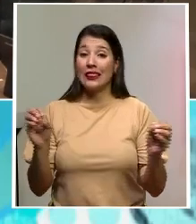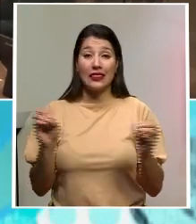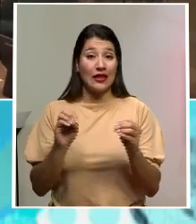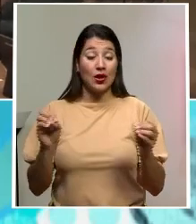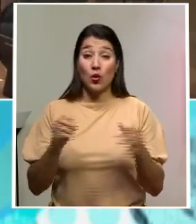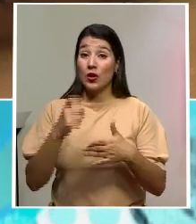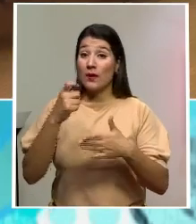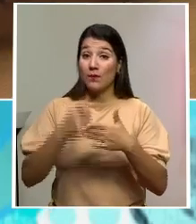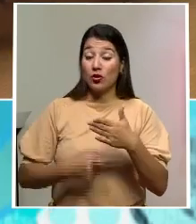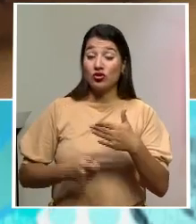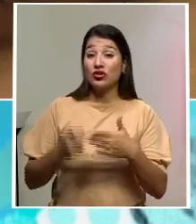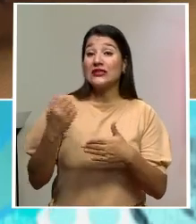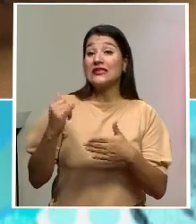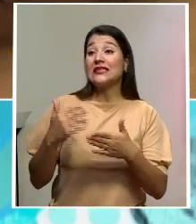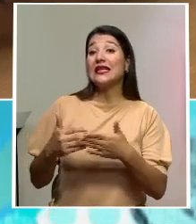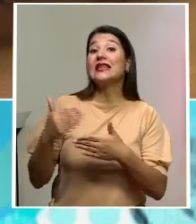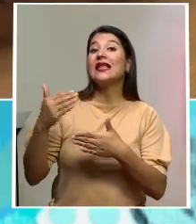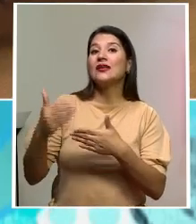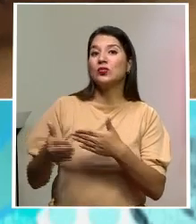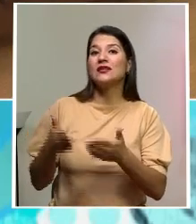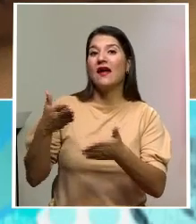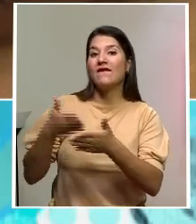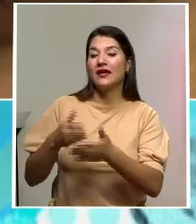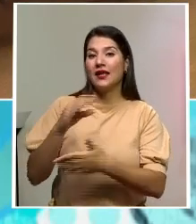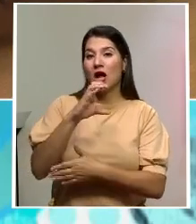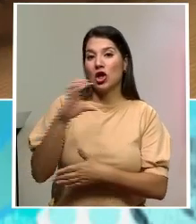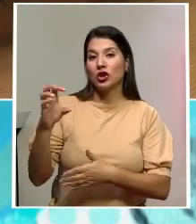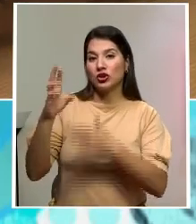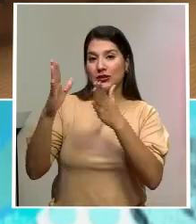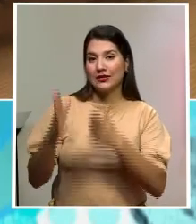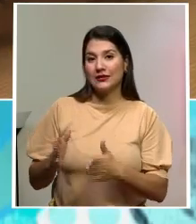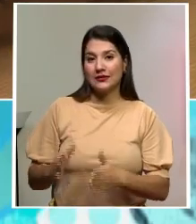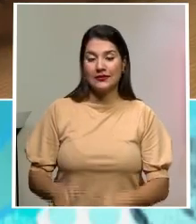alguna consecuencia con el costarricense.